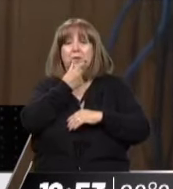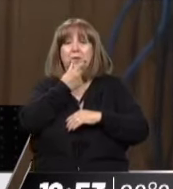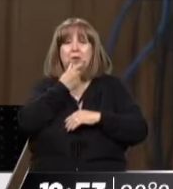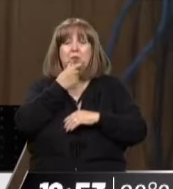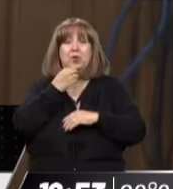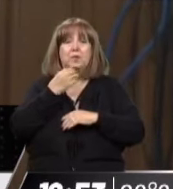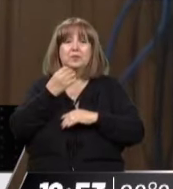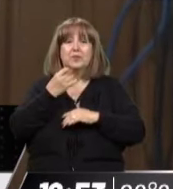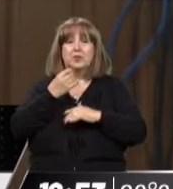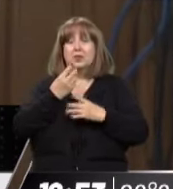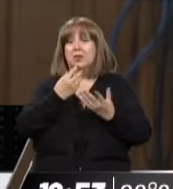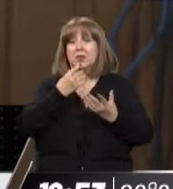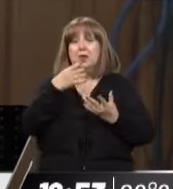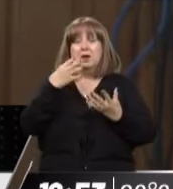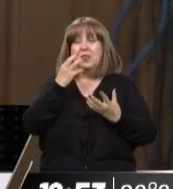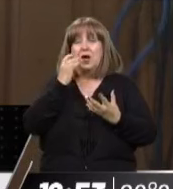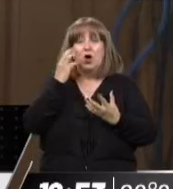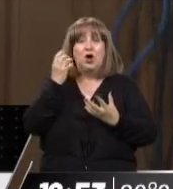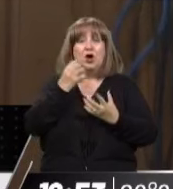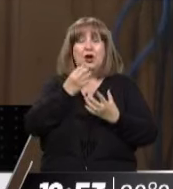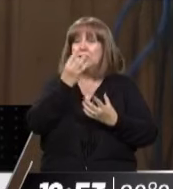empiezan a hacer rcp pero